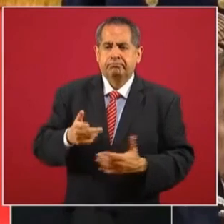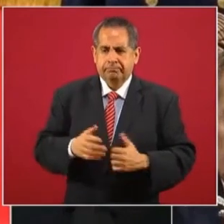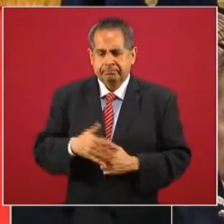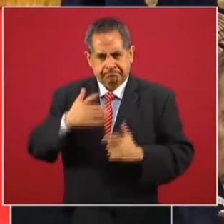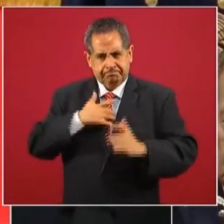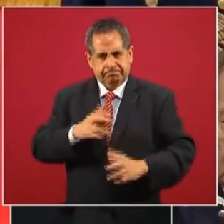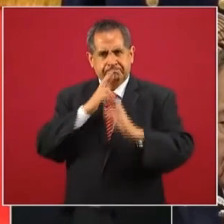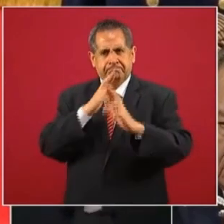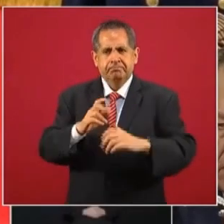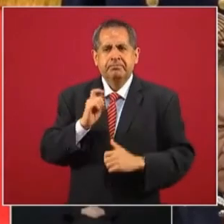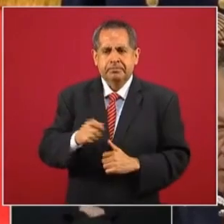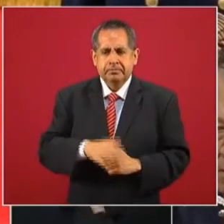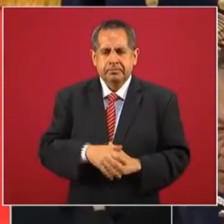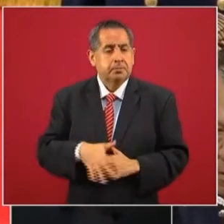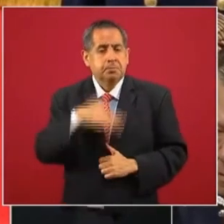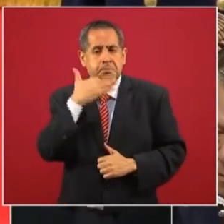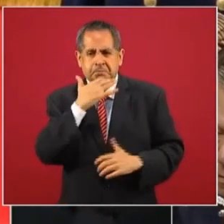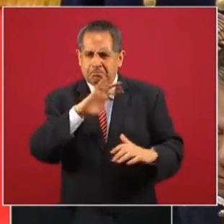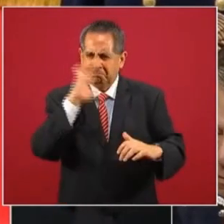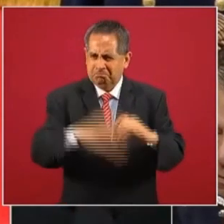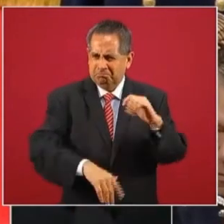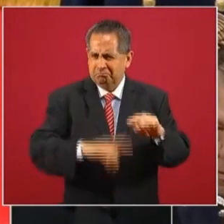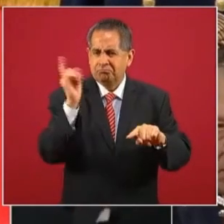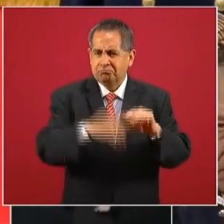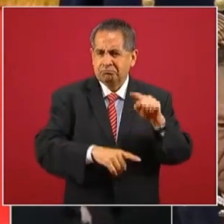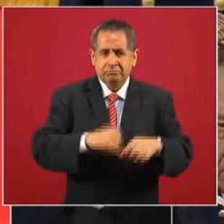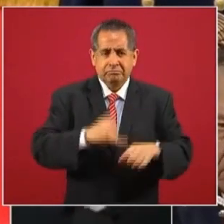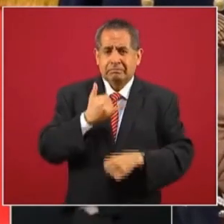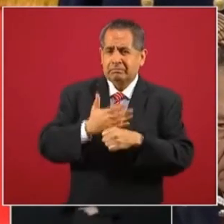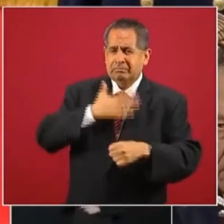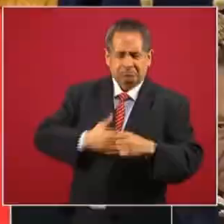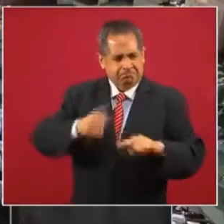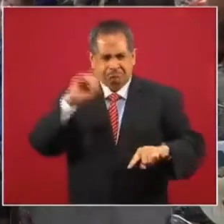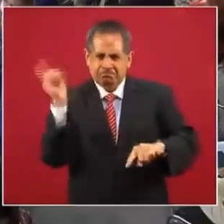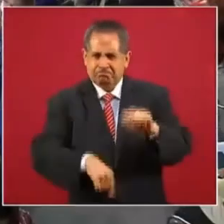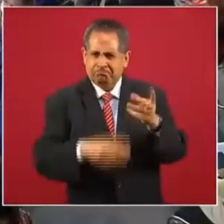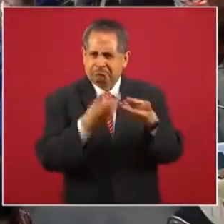respondo: acabar con la corrupción y con la impunidad.